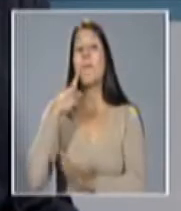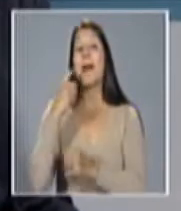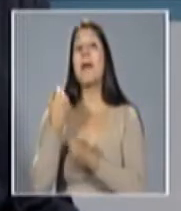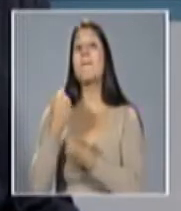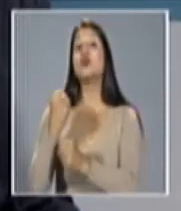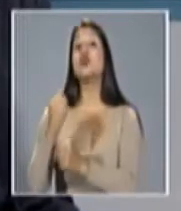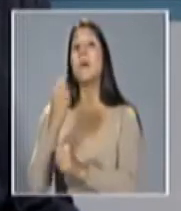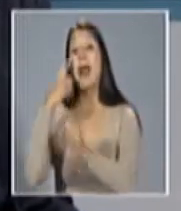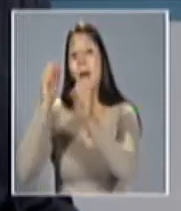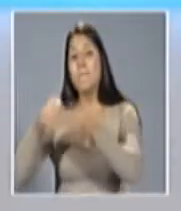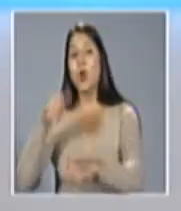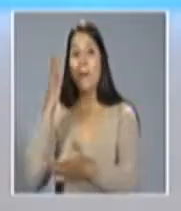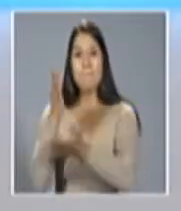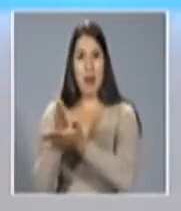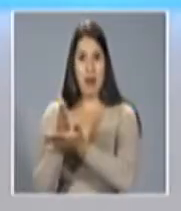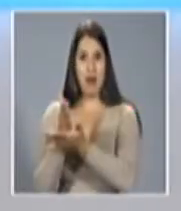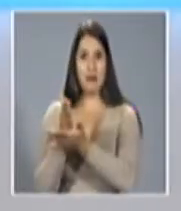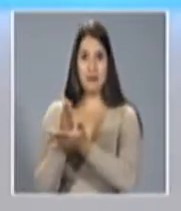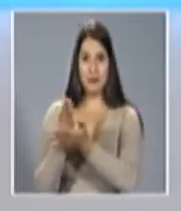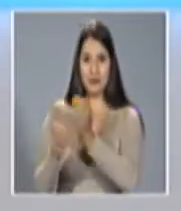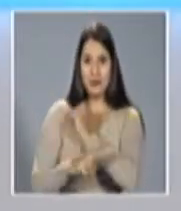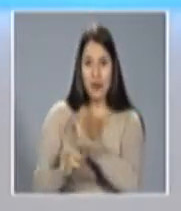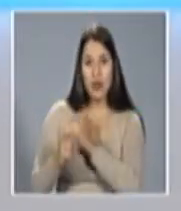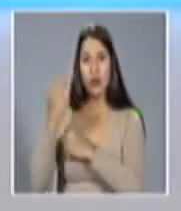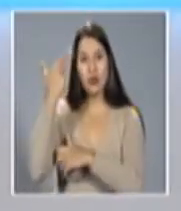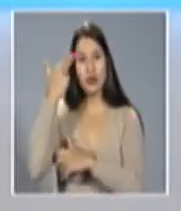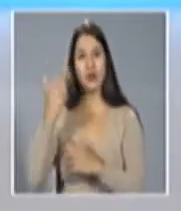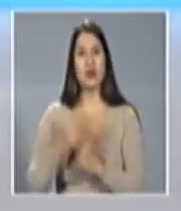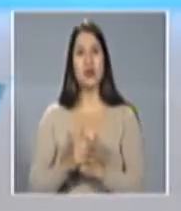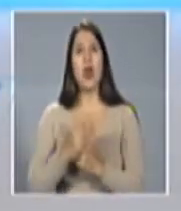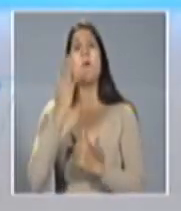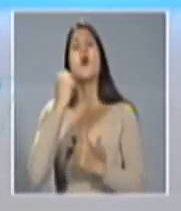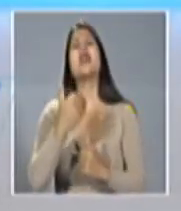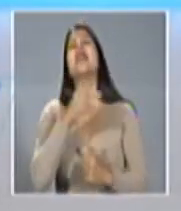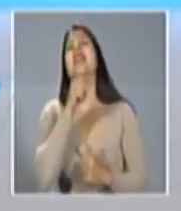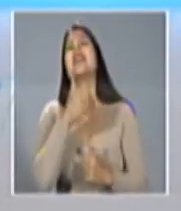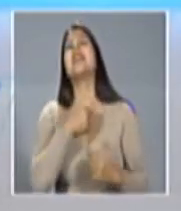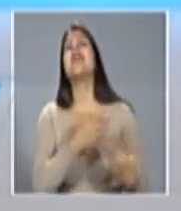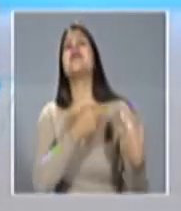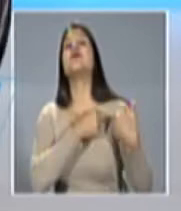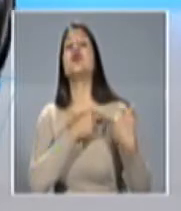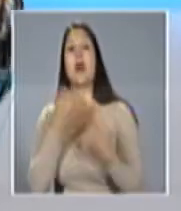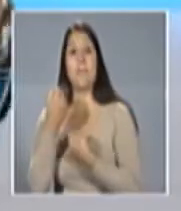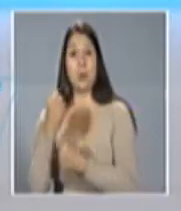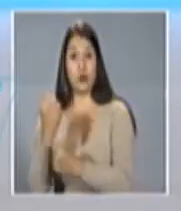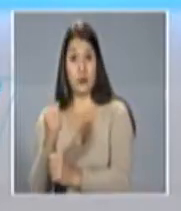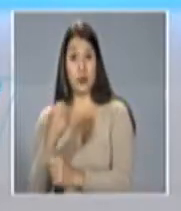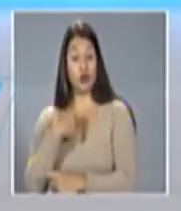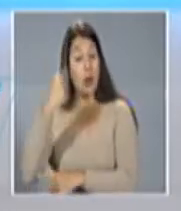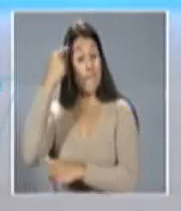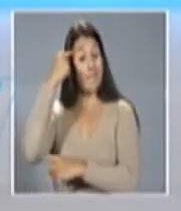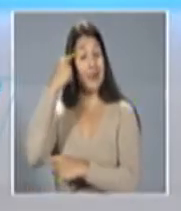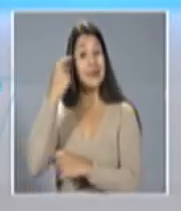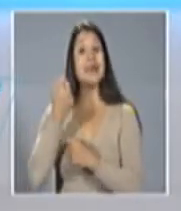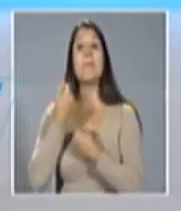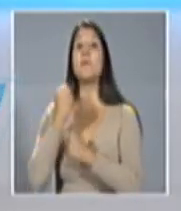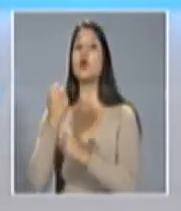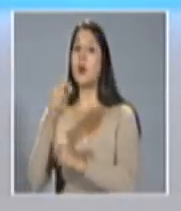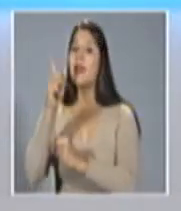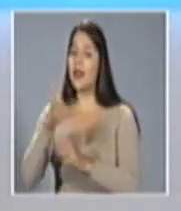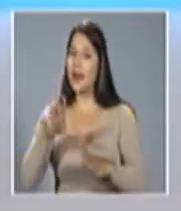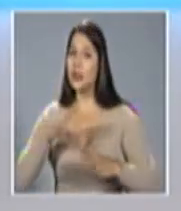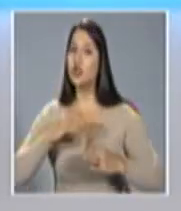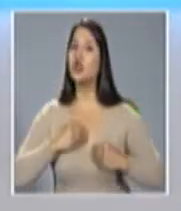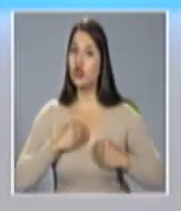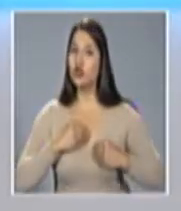para enfrentar el delito, porque el futuro de la prevención del delito descansa en las municipalidades. Es decir, el gobierno central creo que debe asumir más temas de seguridad nacional y